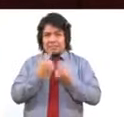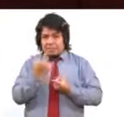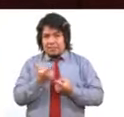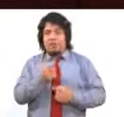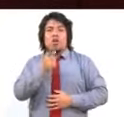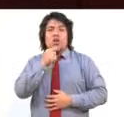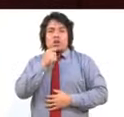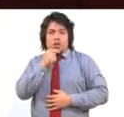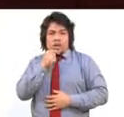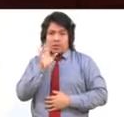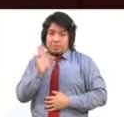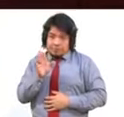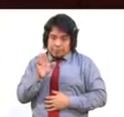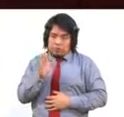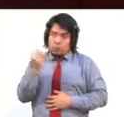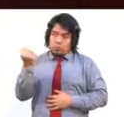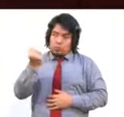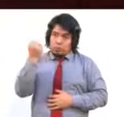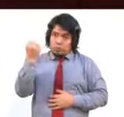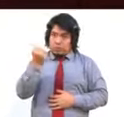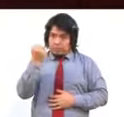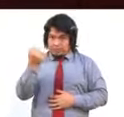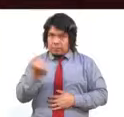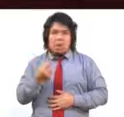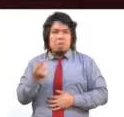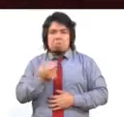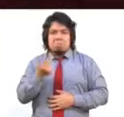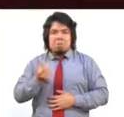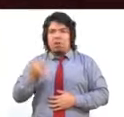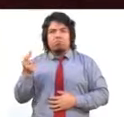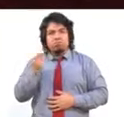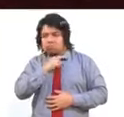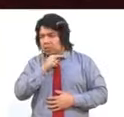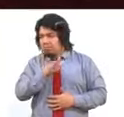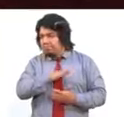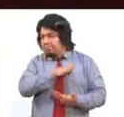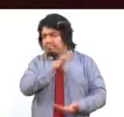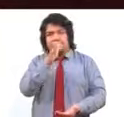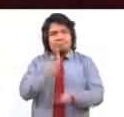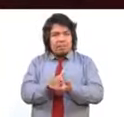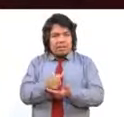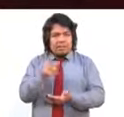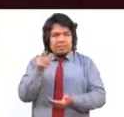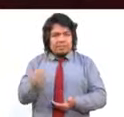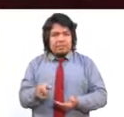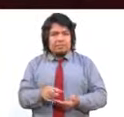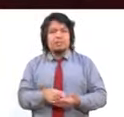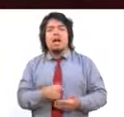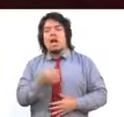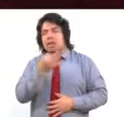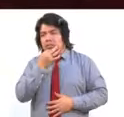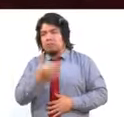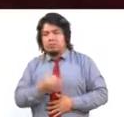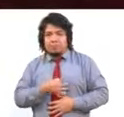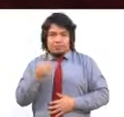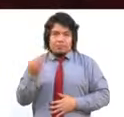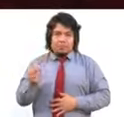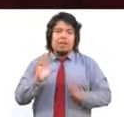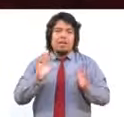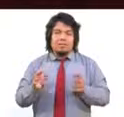policía, afortunadamente, que actúa rapidísimo, ¿no? Nos ponen a disposición